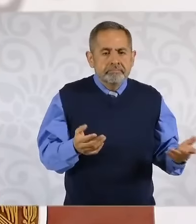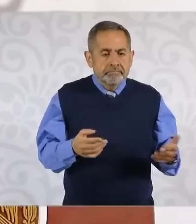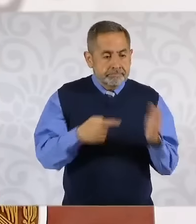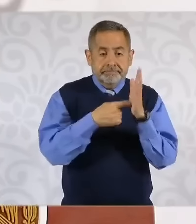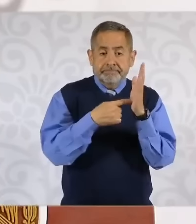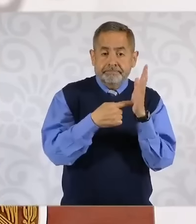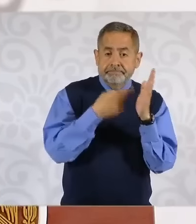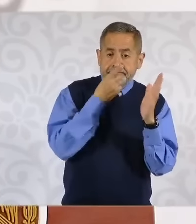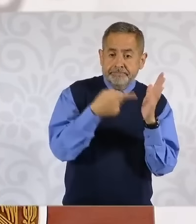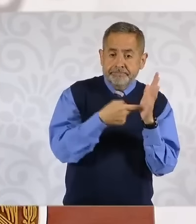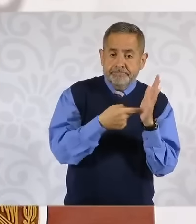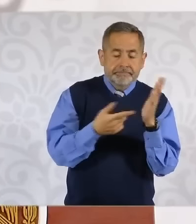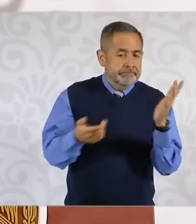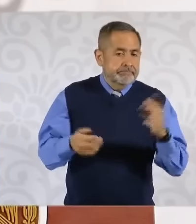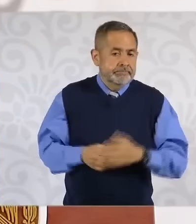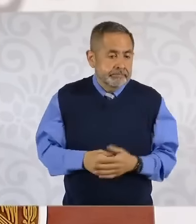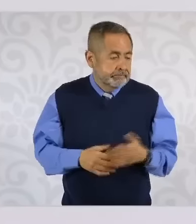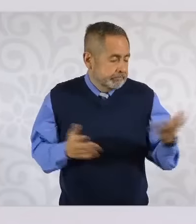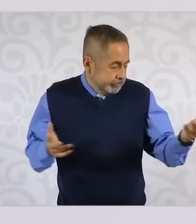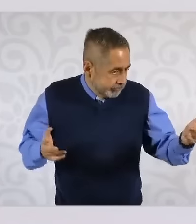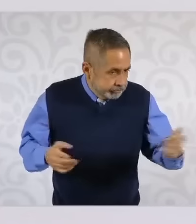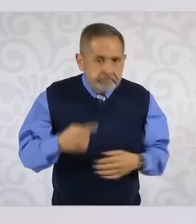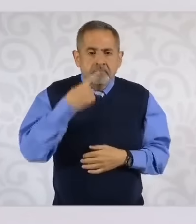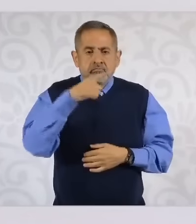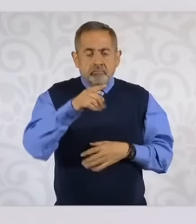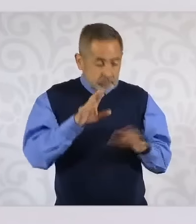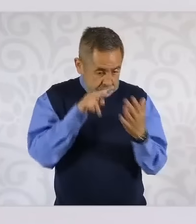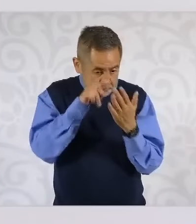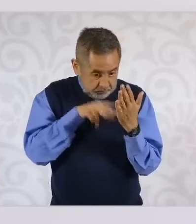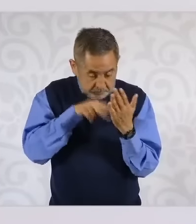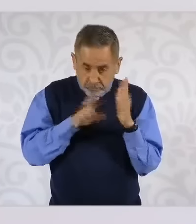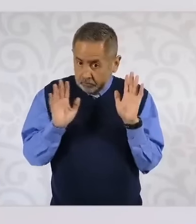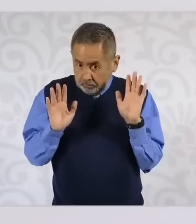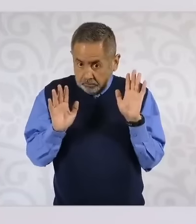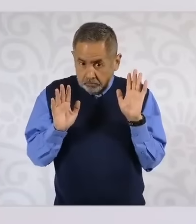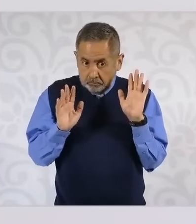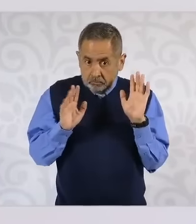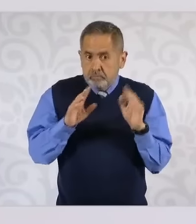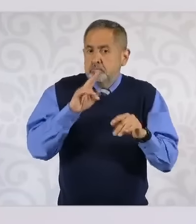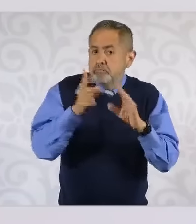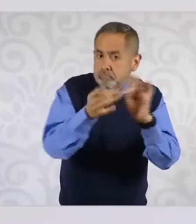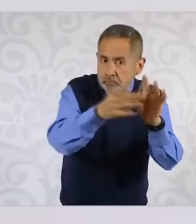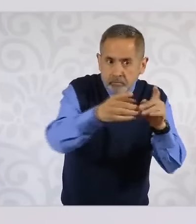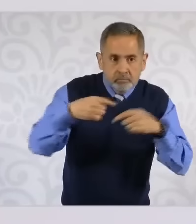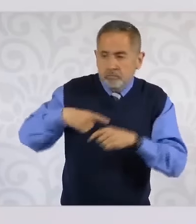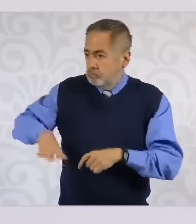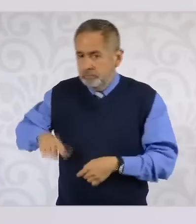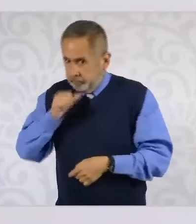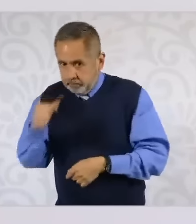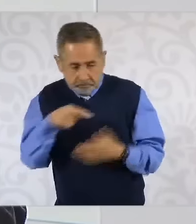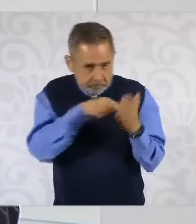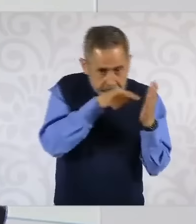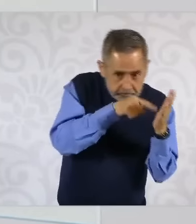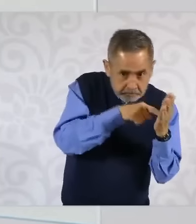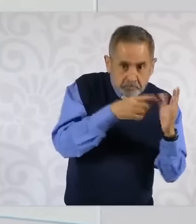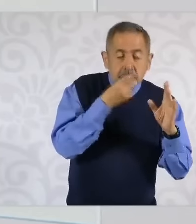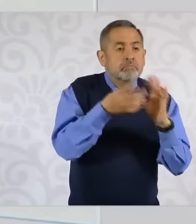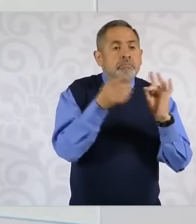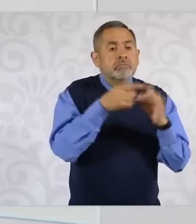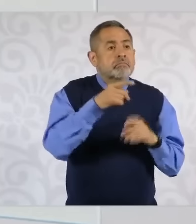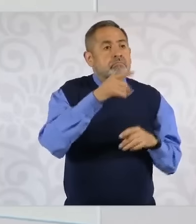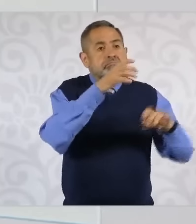documento. Es decir, es una demanda de empresarios, por lo que dice la nota, quiero recalcarlo, de empresarios de Estados